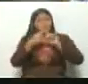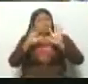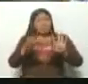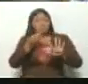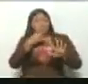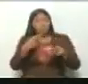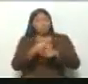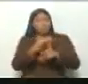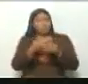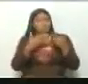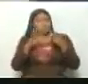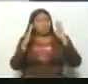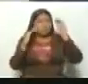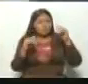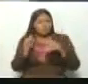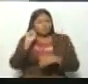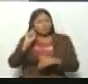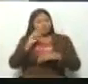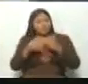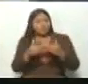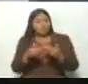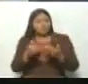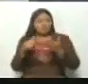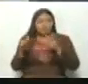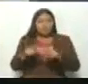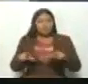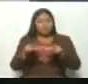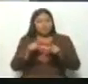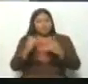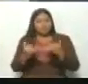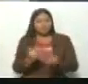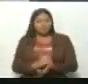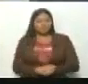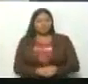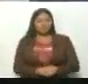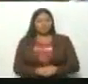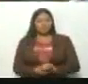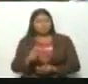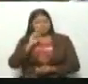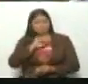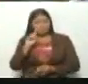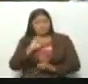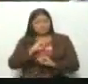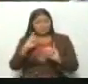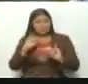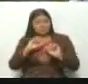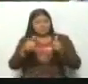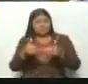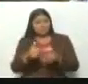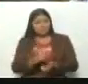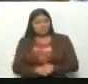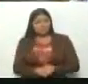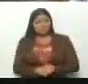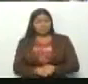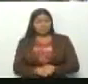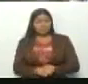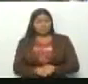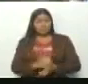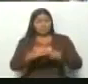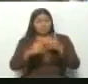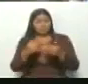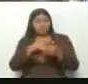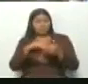gobierno, que nos permite atender esta necesidad desde los diferentes espacios del territorio. Ahora, eso va a dar pie, ya vamos al corte, ya, ahí. Eso va a dar pie